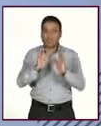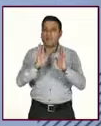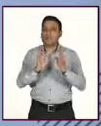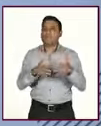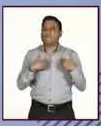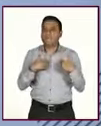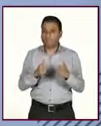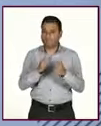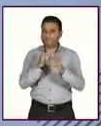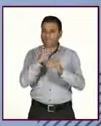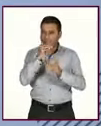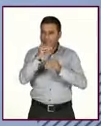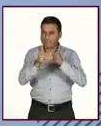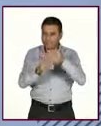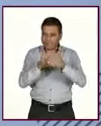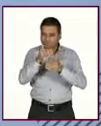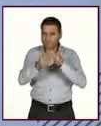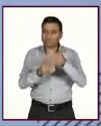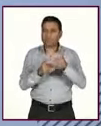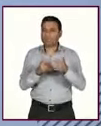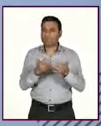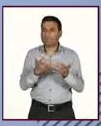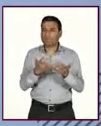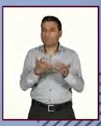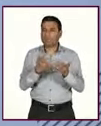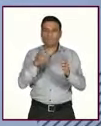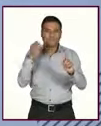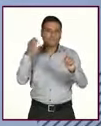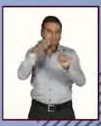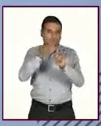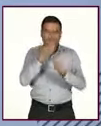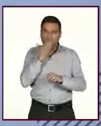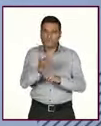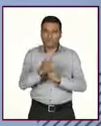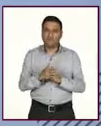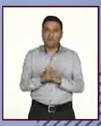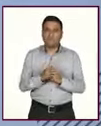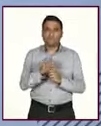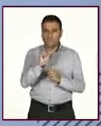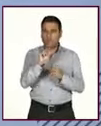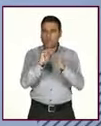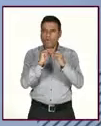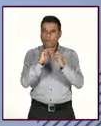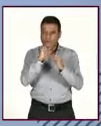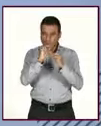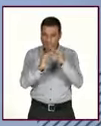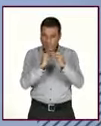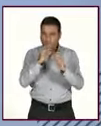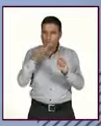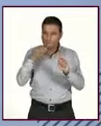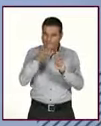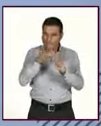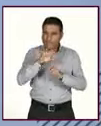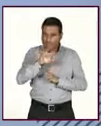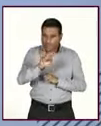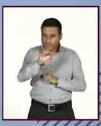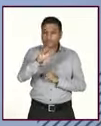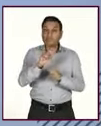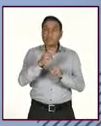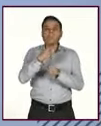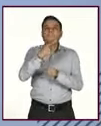a tener metas. Entonces vamos con metas chiquitas. ¿no? Entonces, primero,